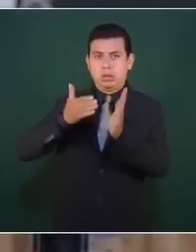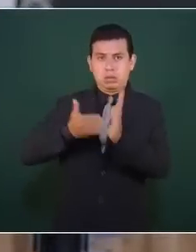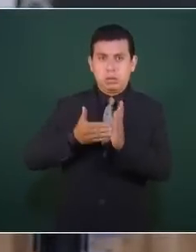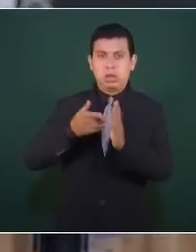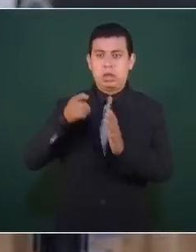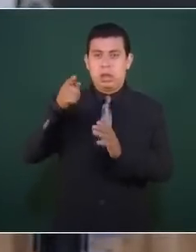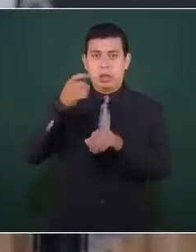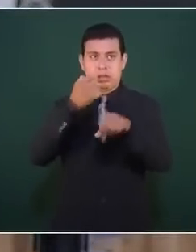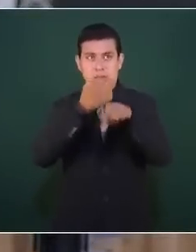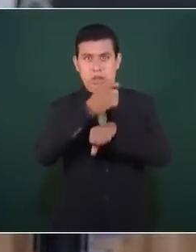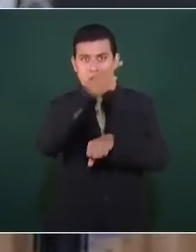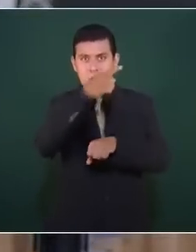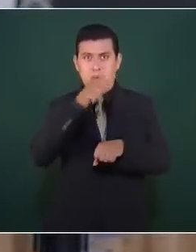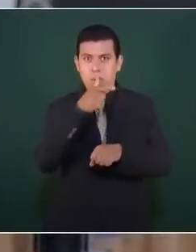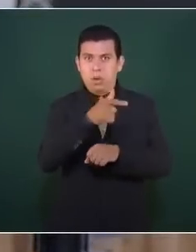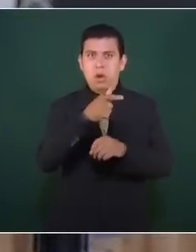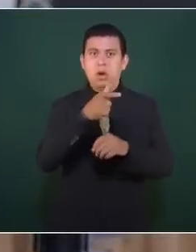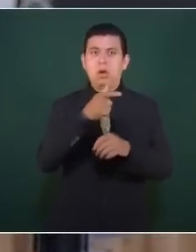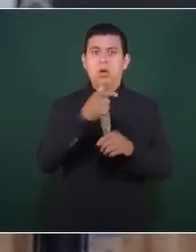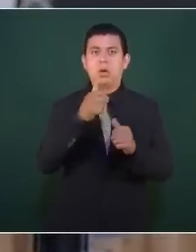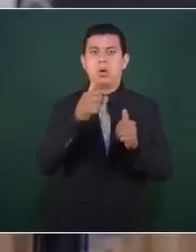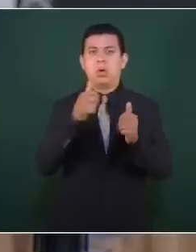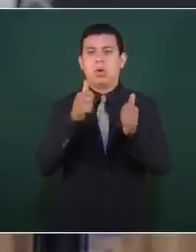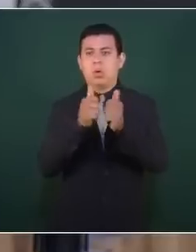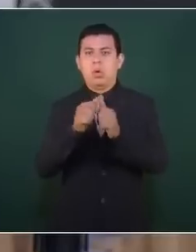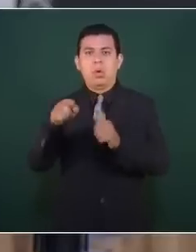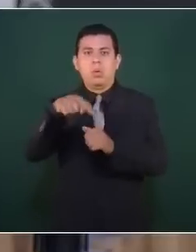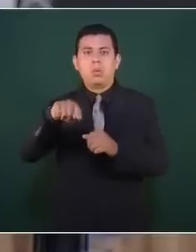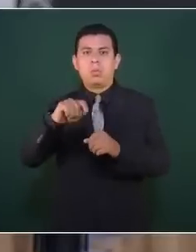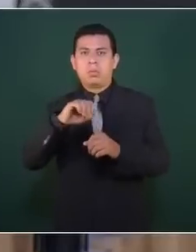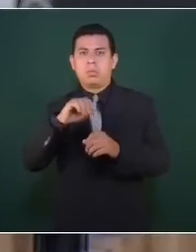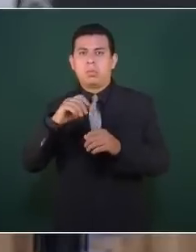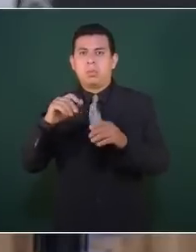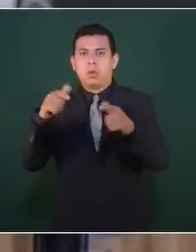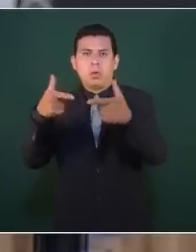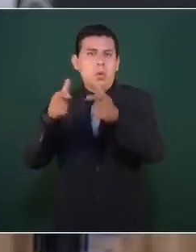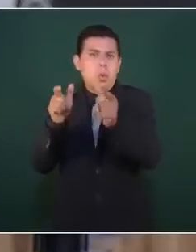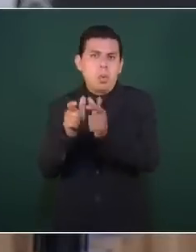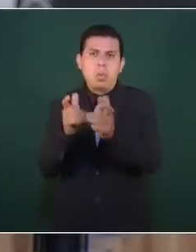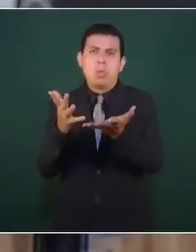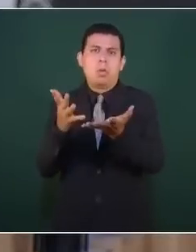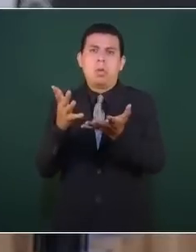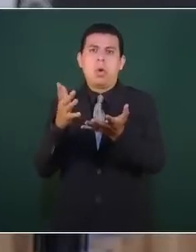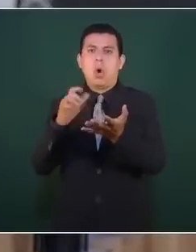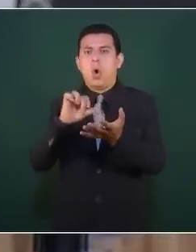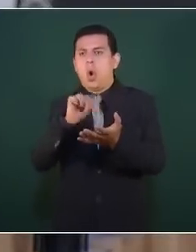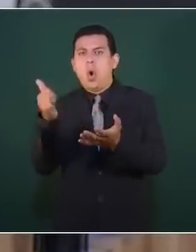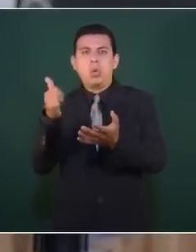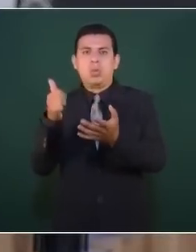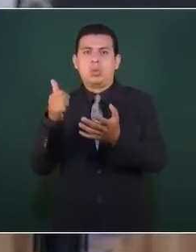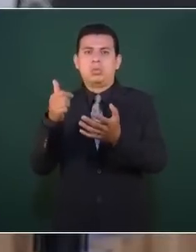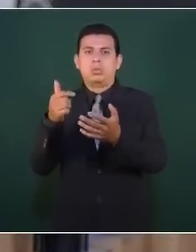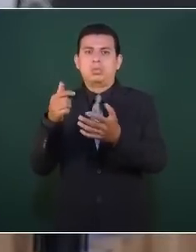autoridades estatales o usted se ha referido mucho al fiscal o al propio fiscal